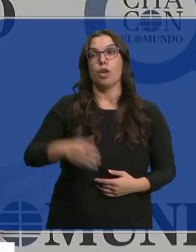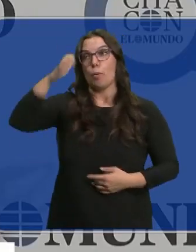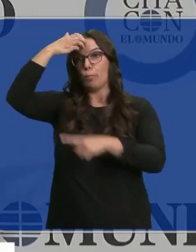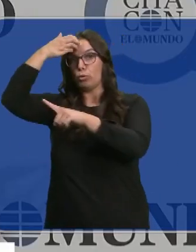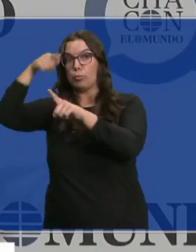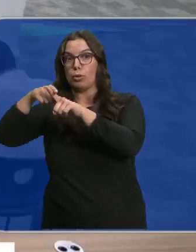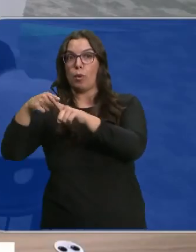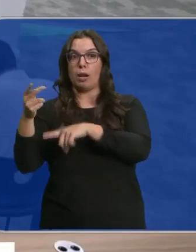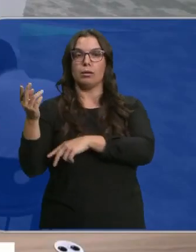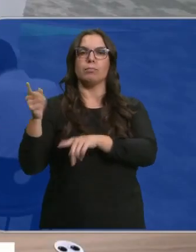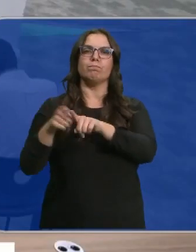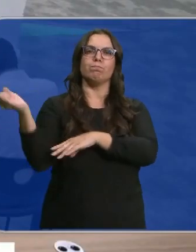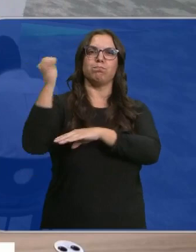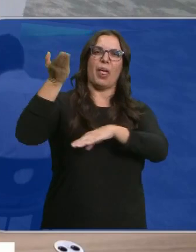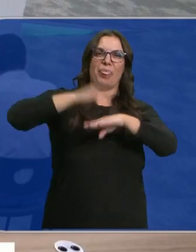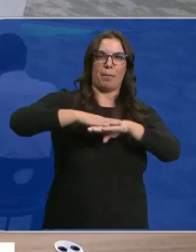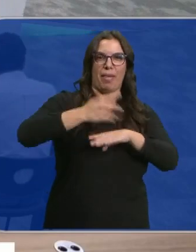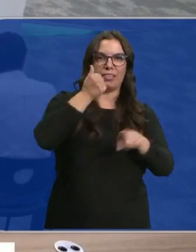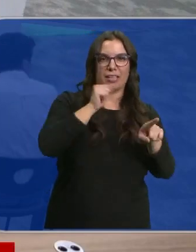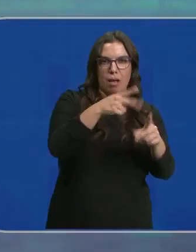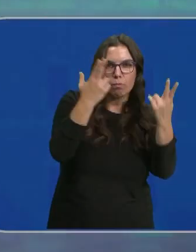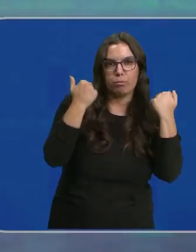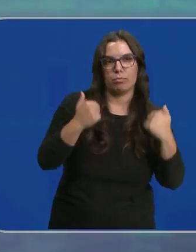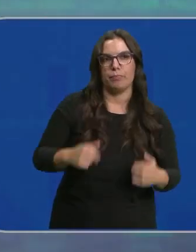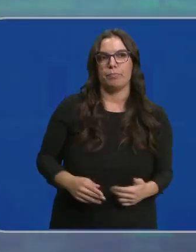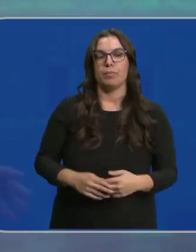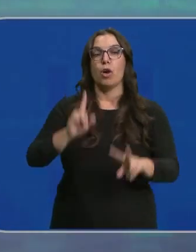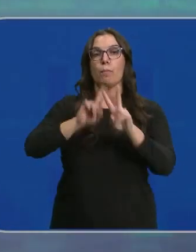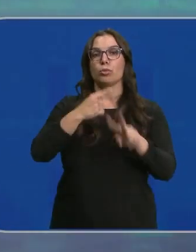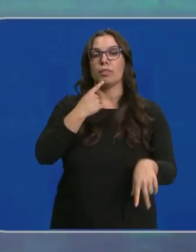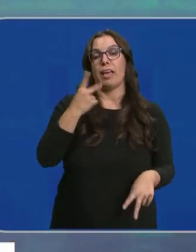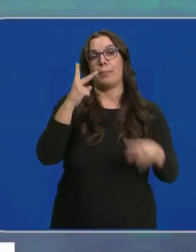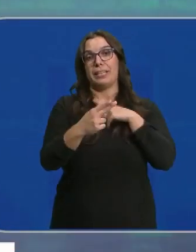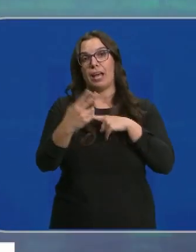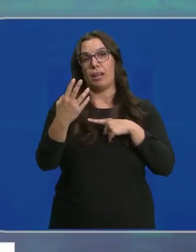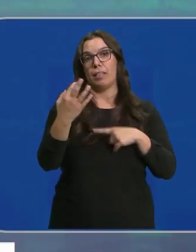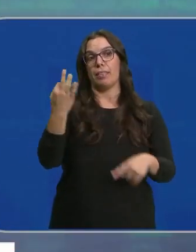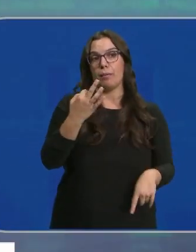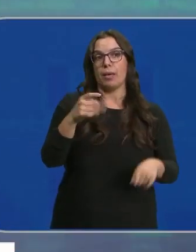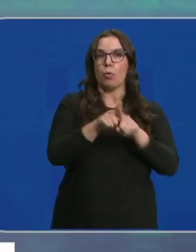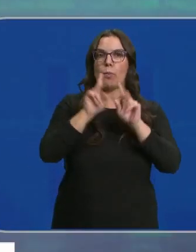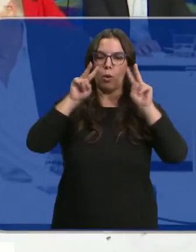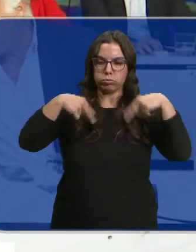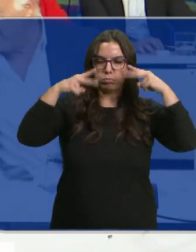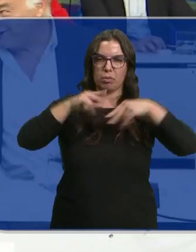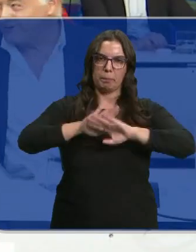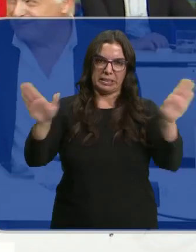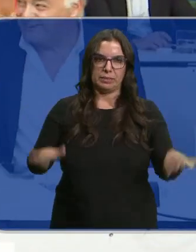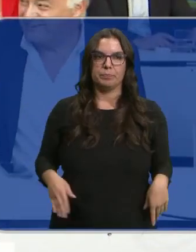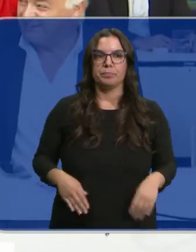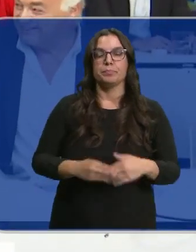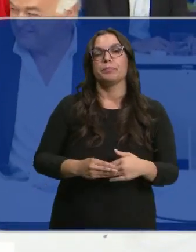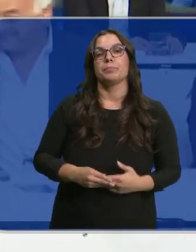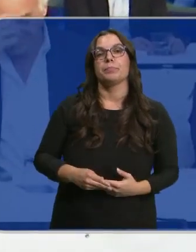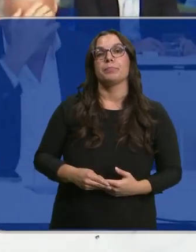Sánchez y le habla como a un siervo. Por cierto, que hoy Vox... Lo que hay que evitar o perder un poco de vista es mirarse tanto al ombligo. Palabras con